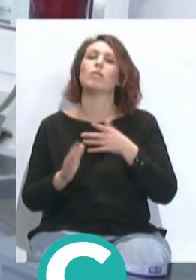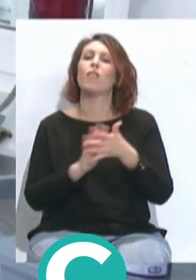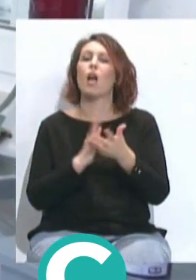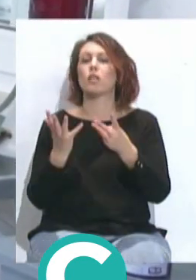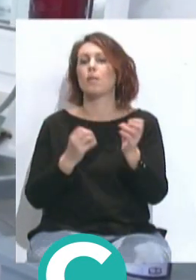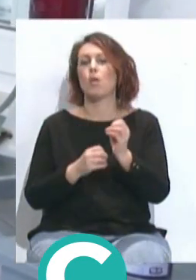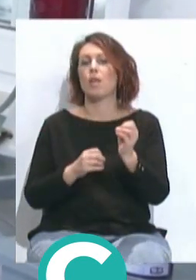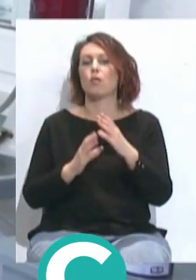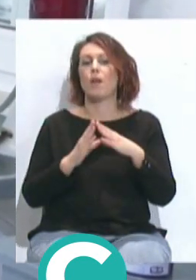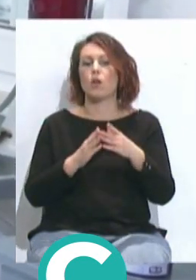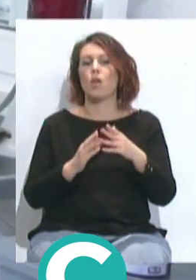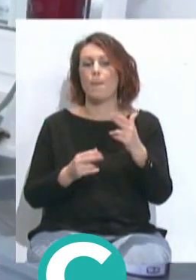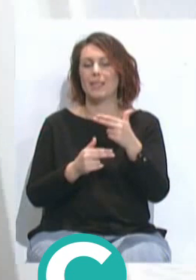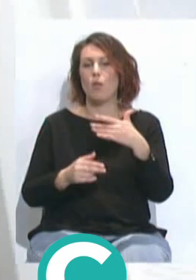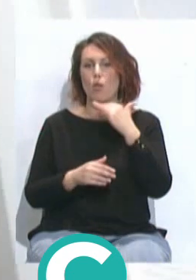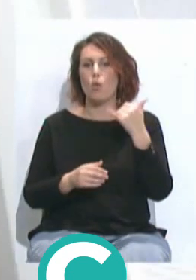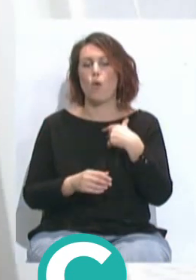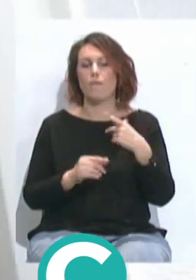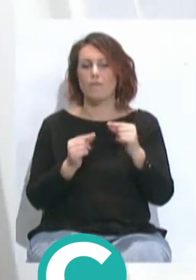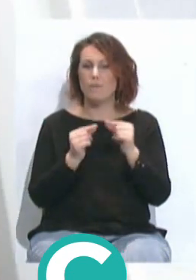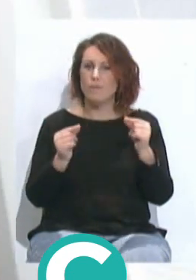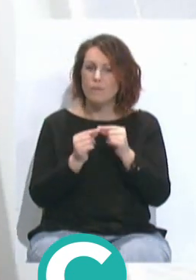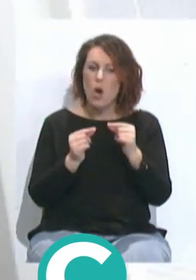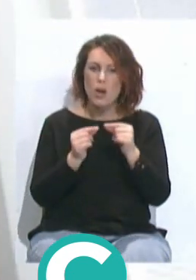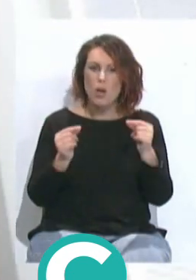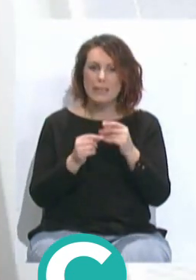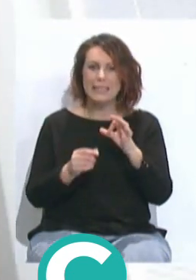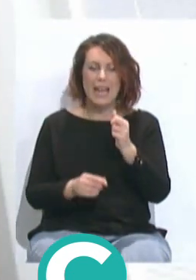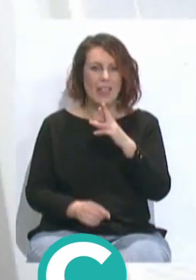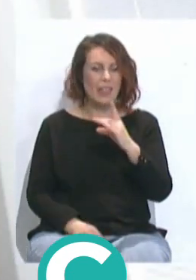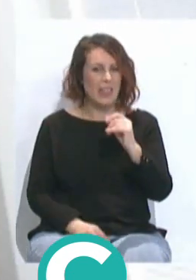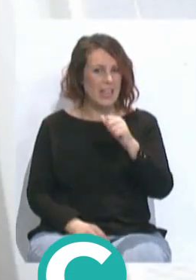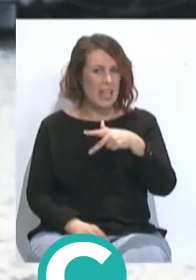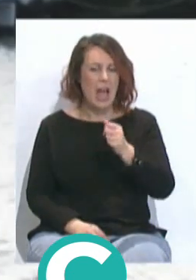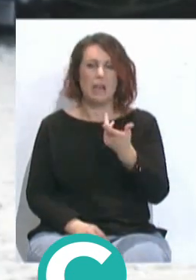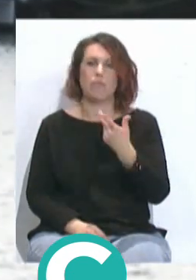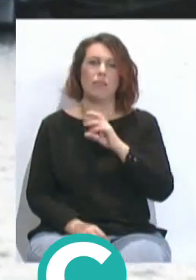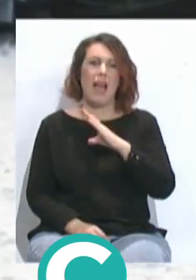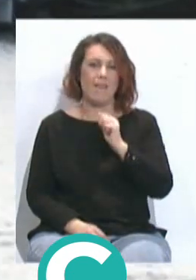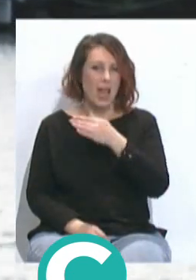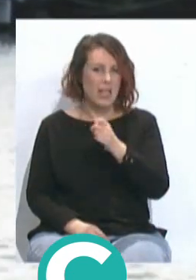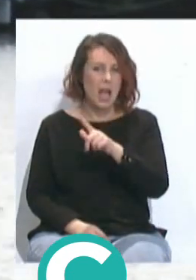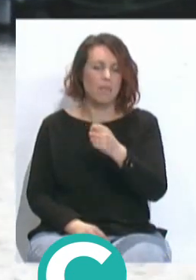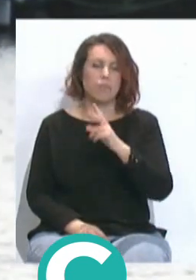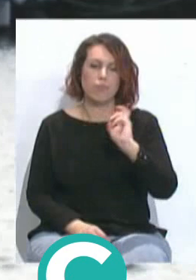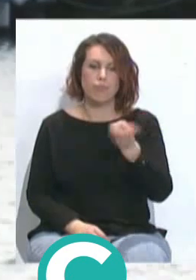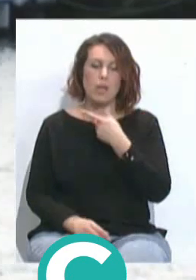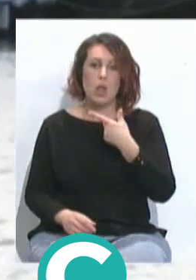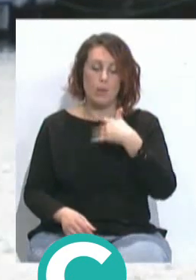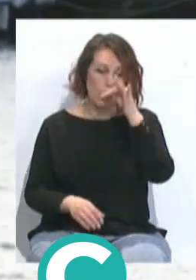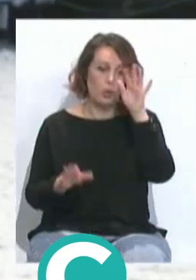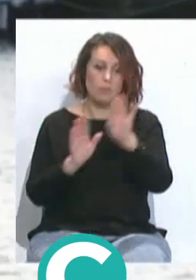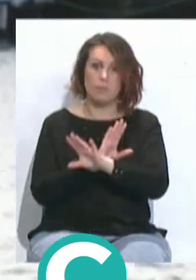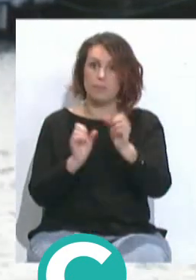% de los barcos de pescado azul boquerón sardina caballa jurel son los habituales lo normal es que la noche del domingo estuvieran